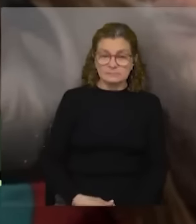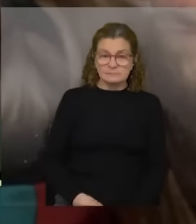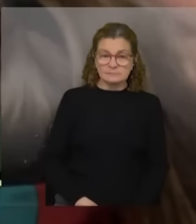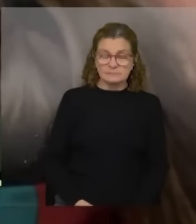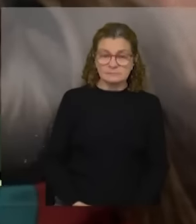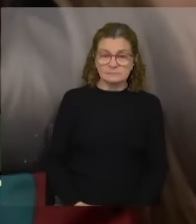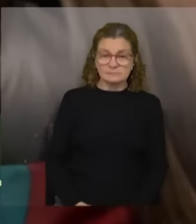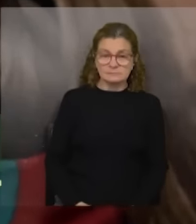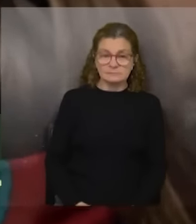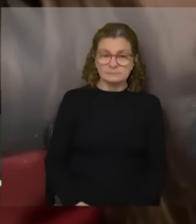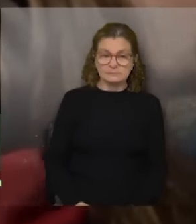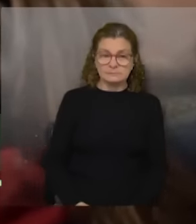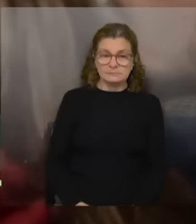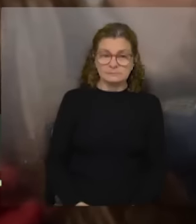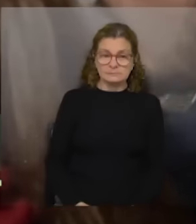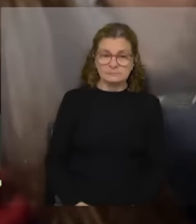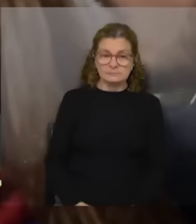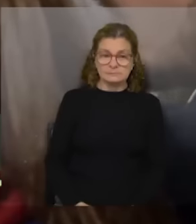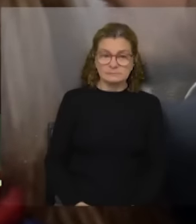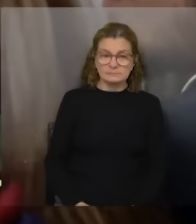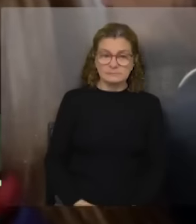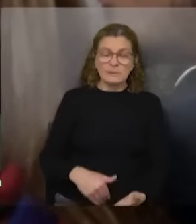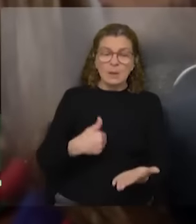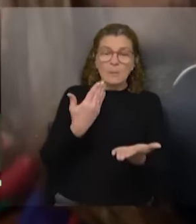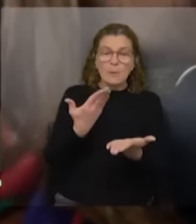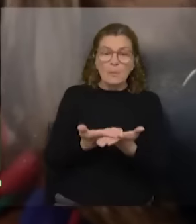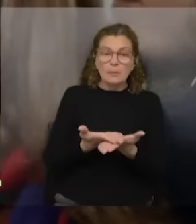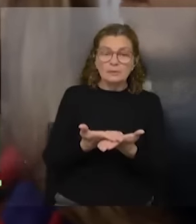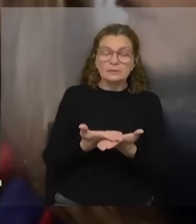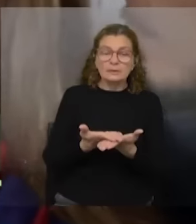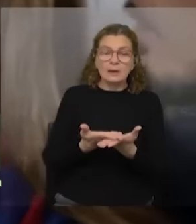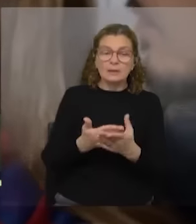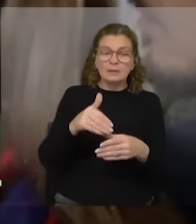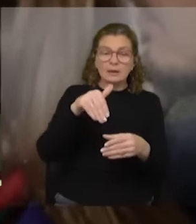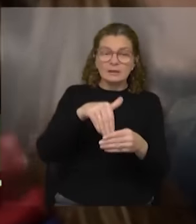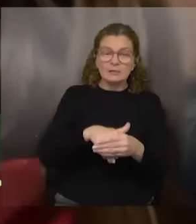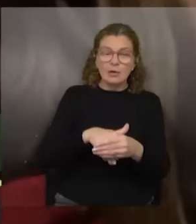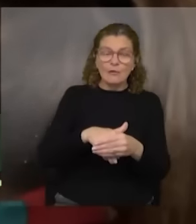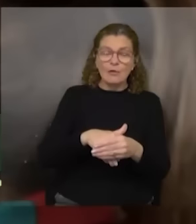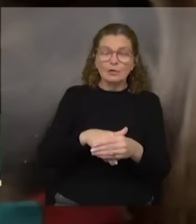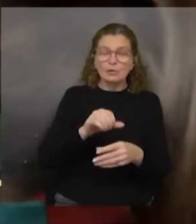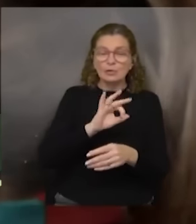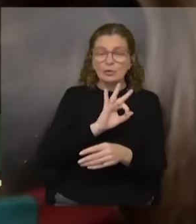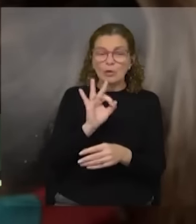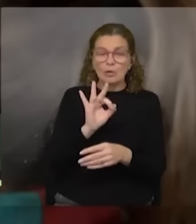algui plua de gabin por elección de